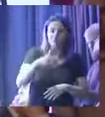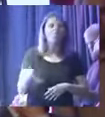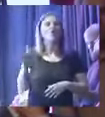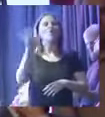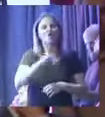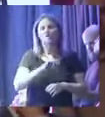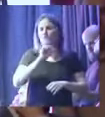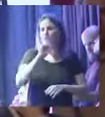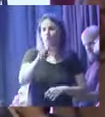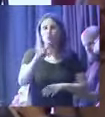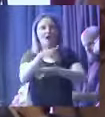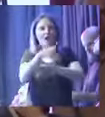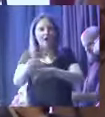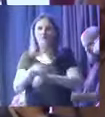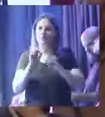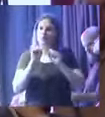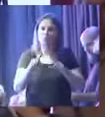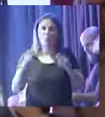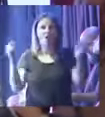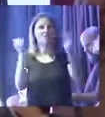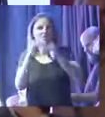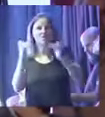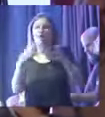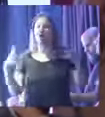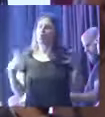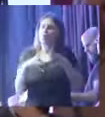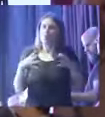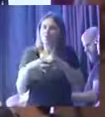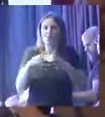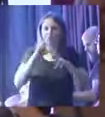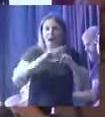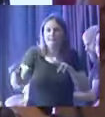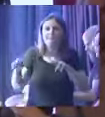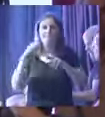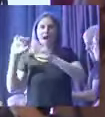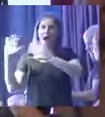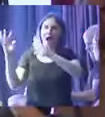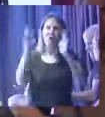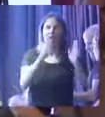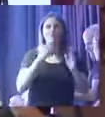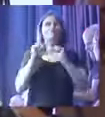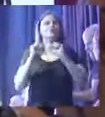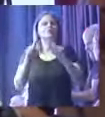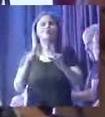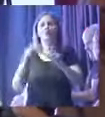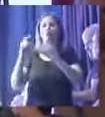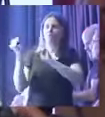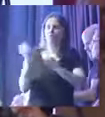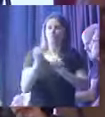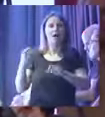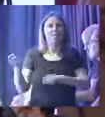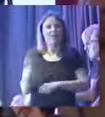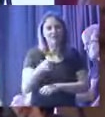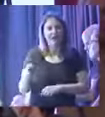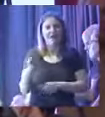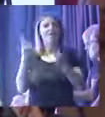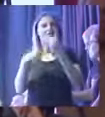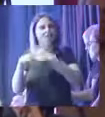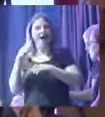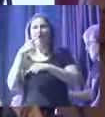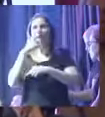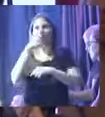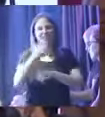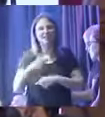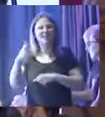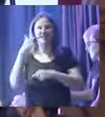sus calles, en sus avenidas, junto a la Rambla, entre sus árboles, entre sus parrilladas adorables, entre sus